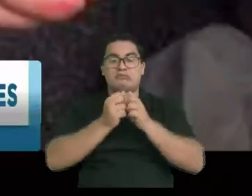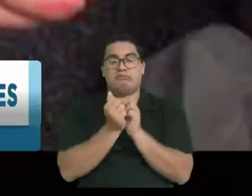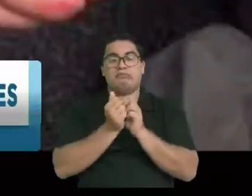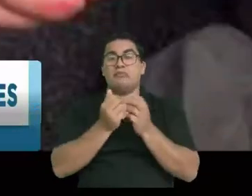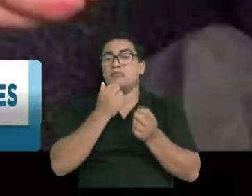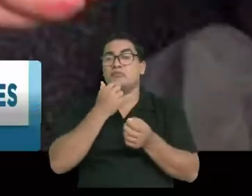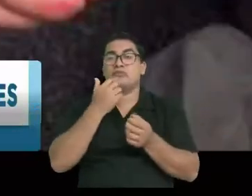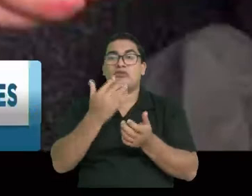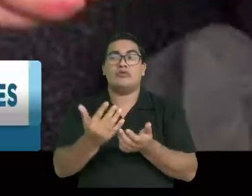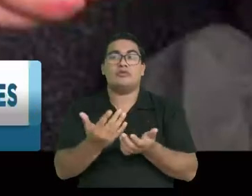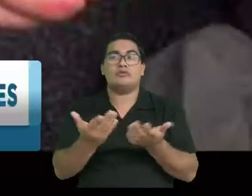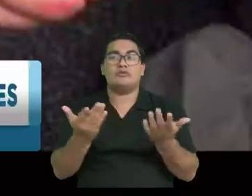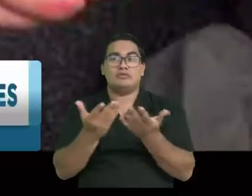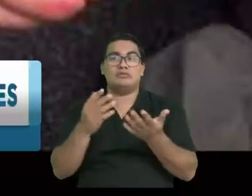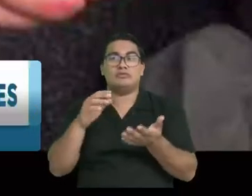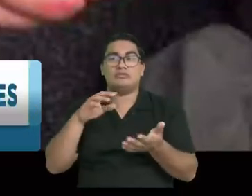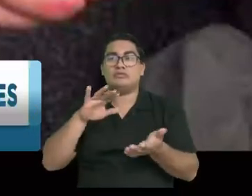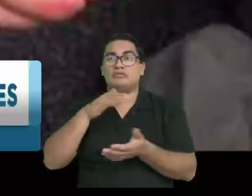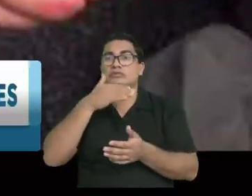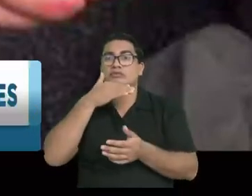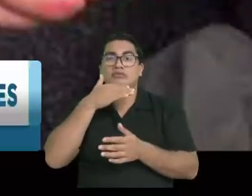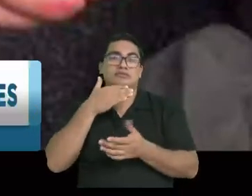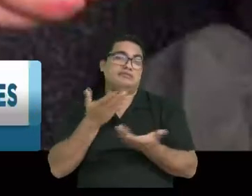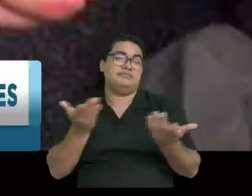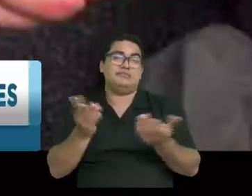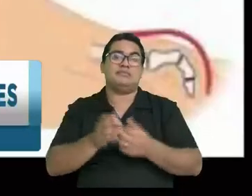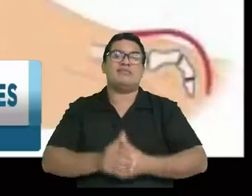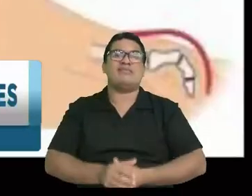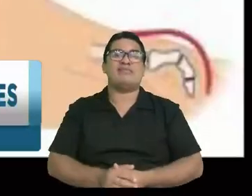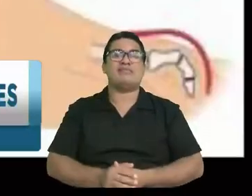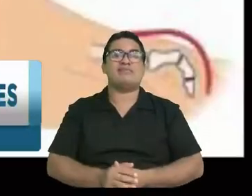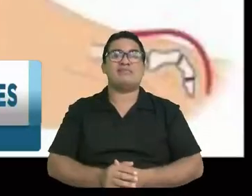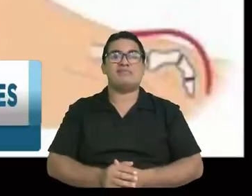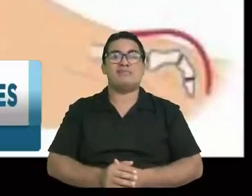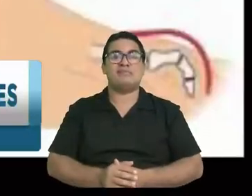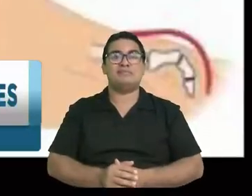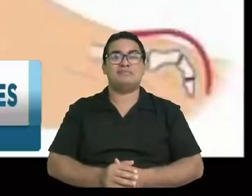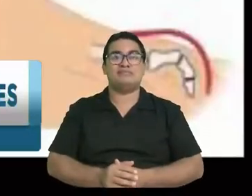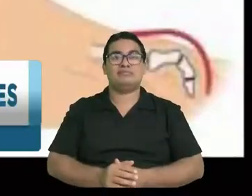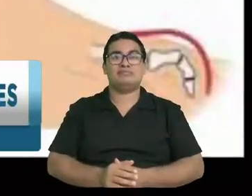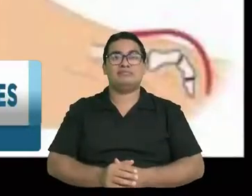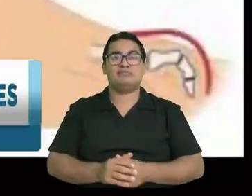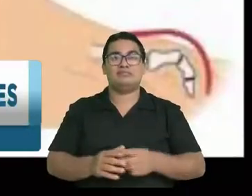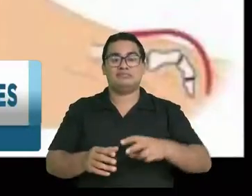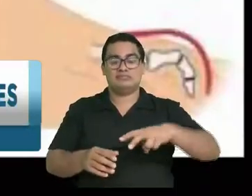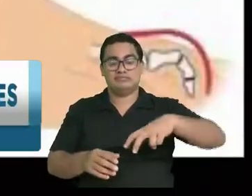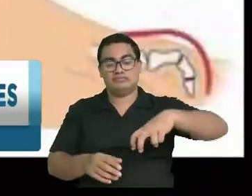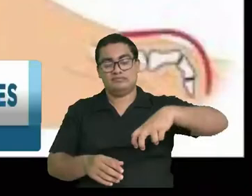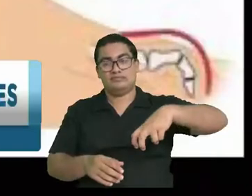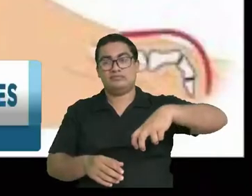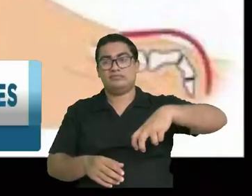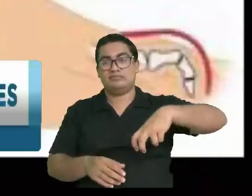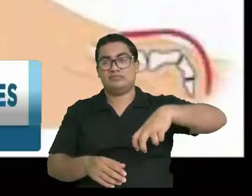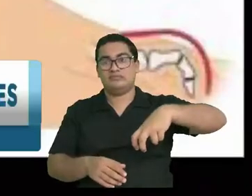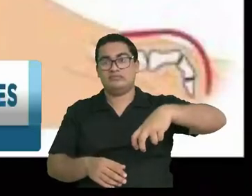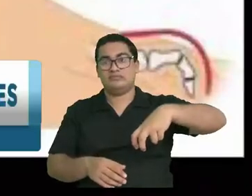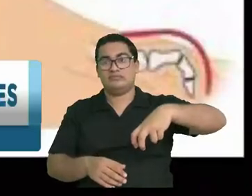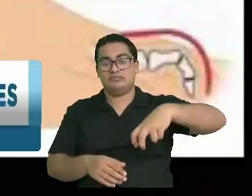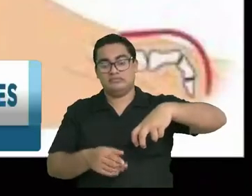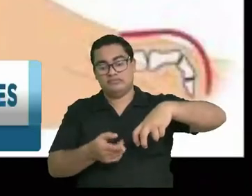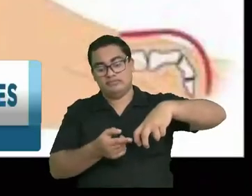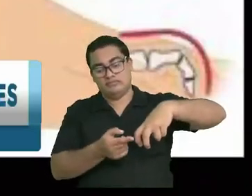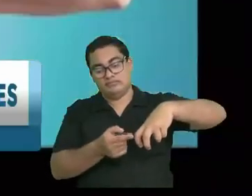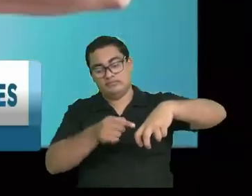femoral interno es más grande y es el primero que golpea ahí. Cuando hablamos de la parte anterior de la rodilla, ¿en qué parte sería? La parte de la